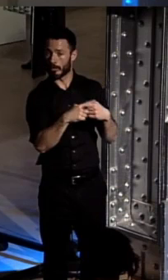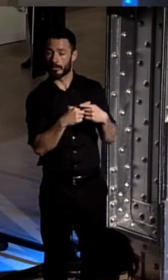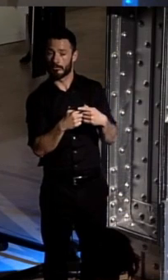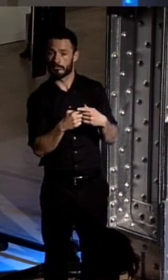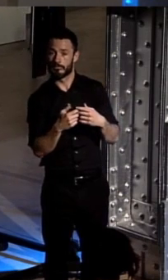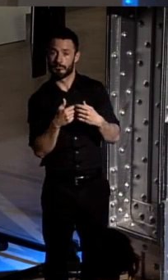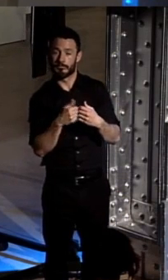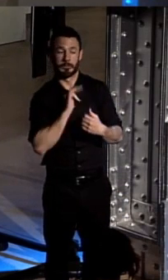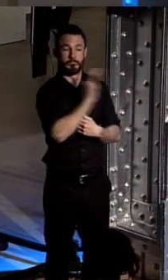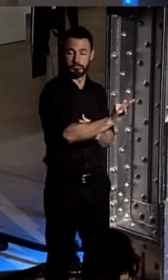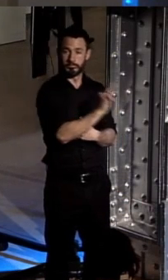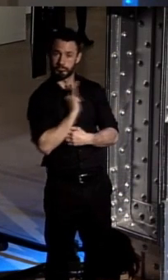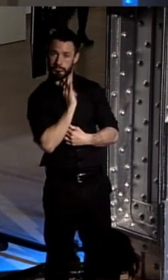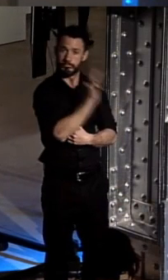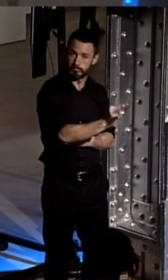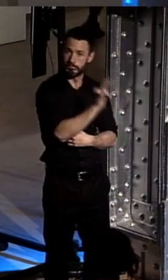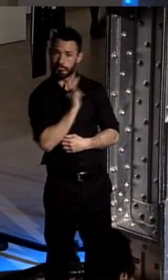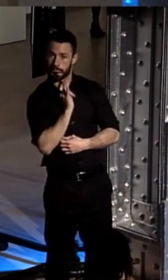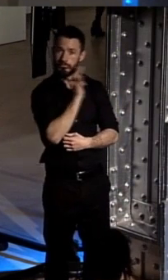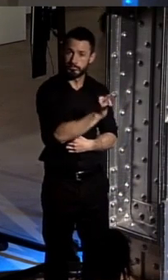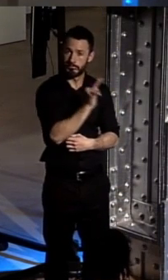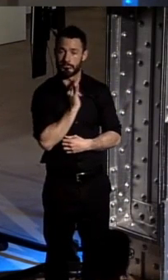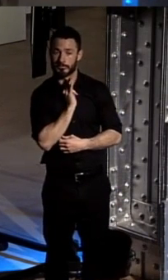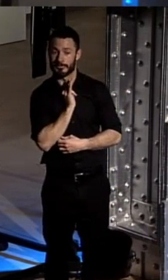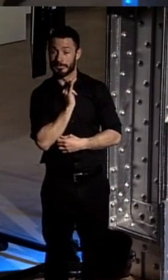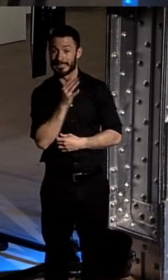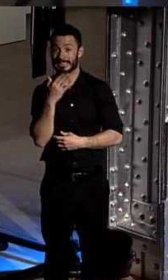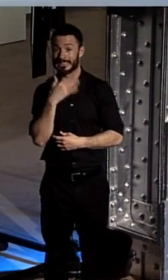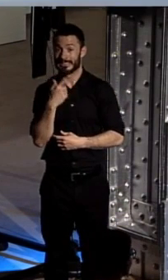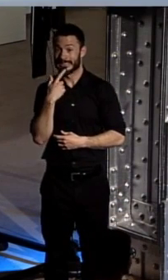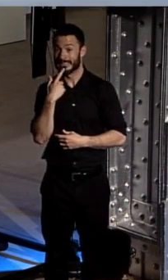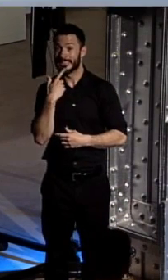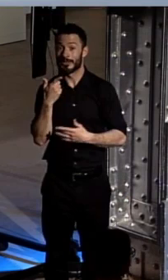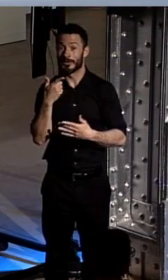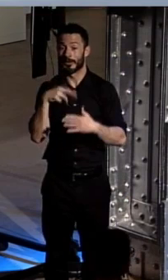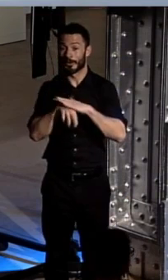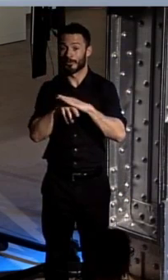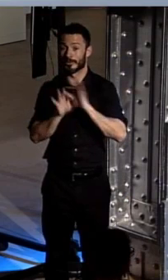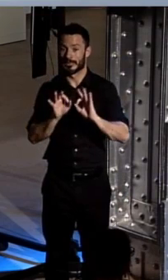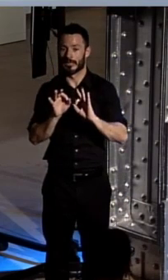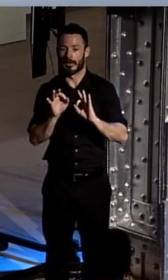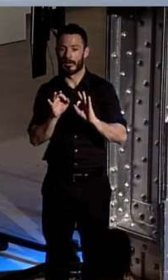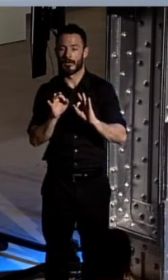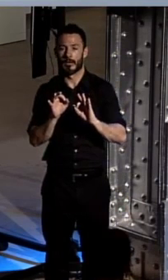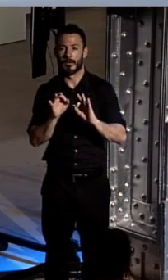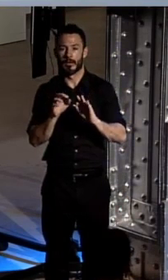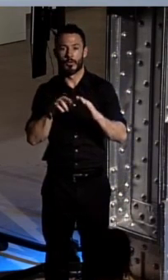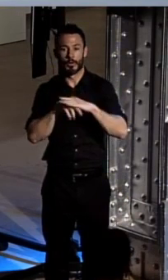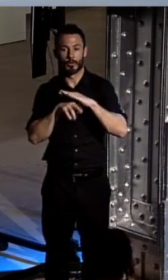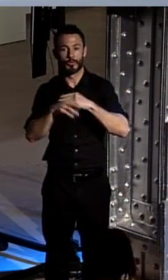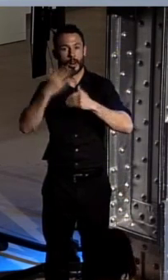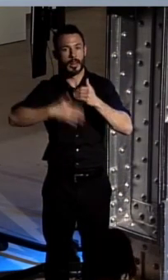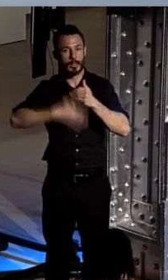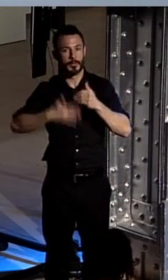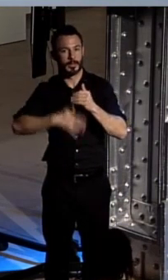vas vos, voy yo, vas vos. Porque en este caso hay un recurso, este juego es un juego que es un juego que no es de suma cero. Hay un recurso limitado